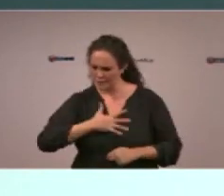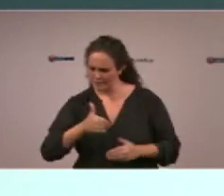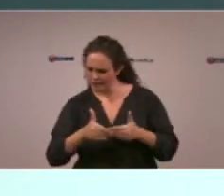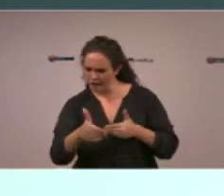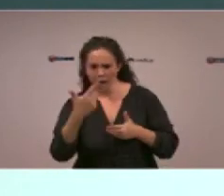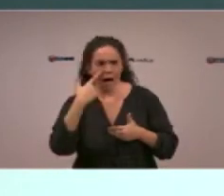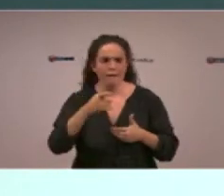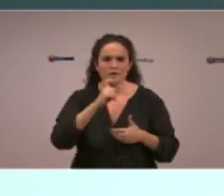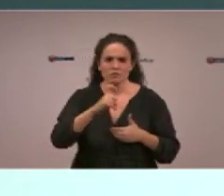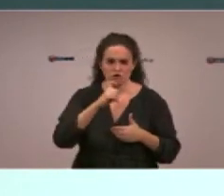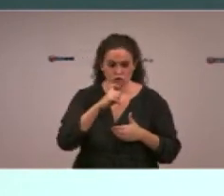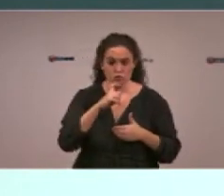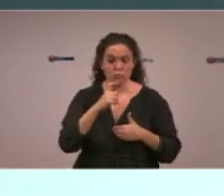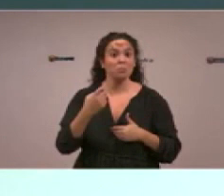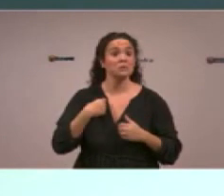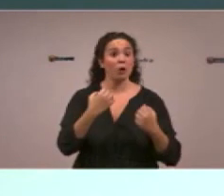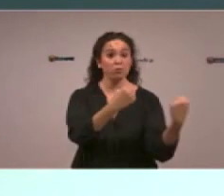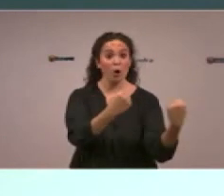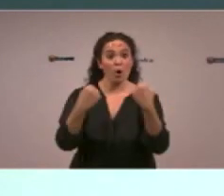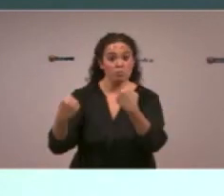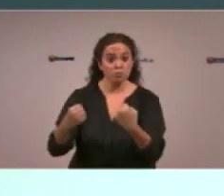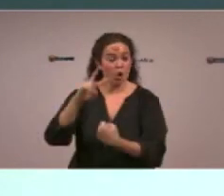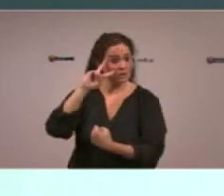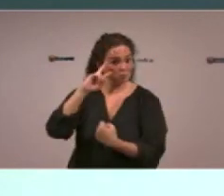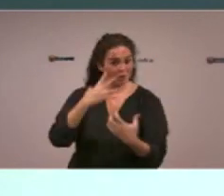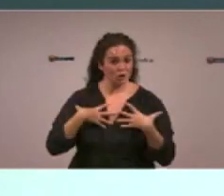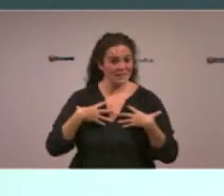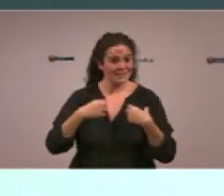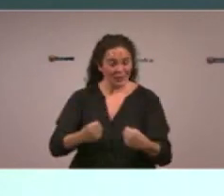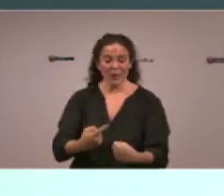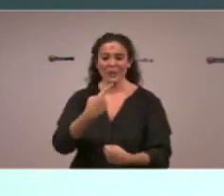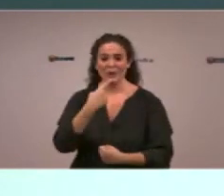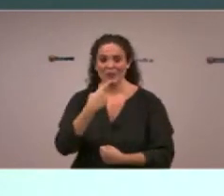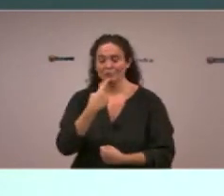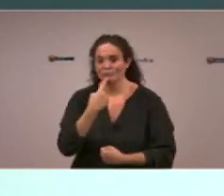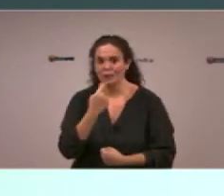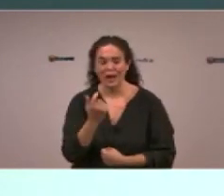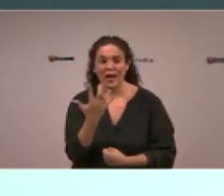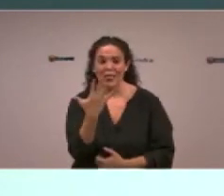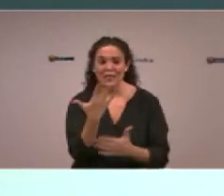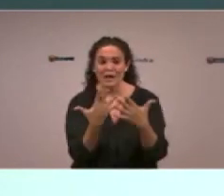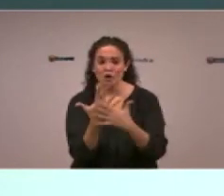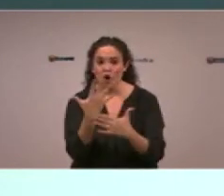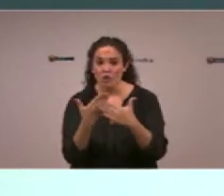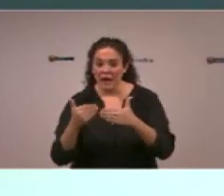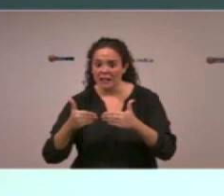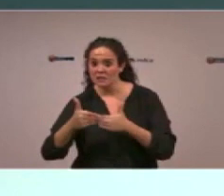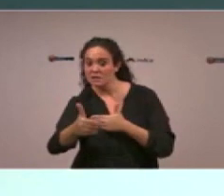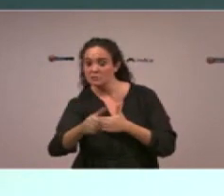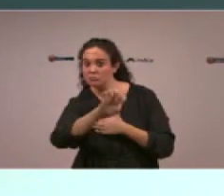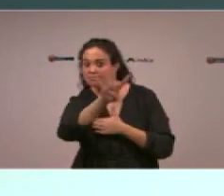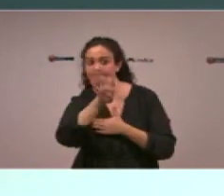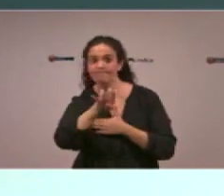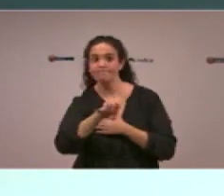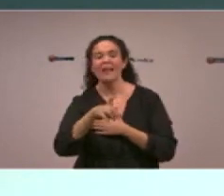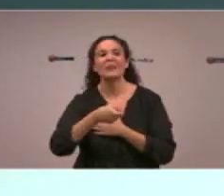y que nos están haciendo llegar es que resulta muy difícil hacer previsiones a más de 5 días vista, porque las tendencias del